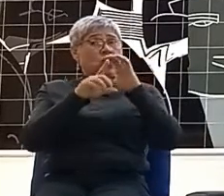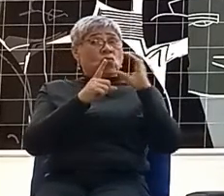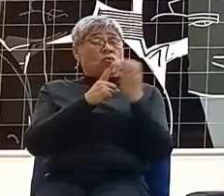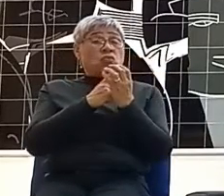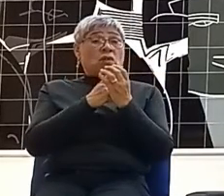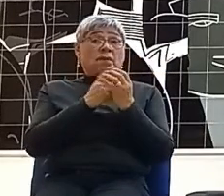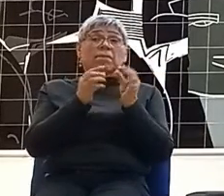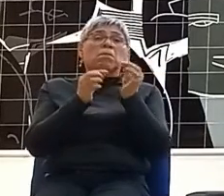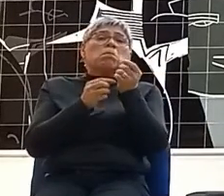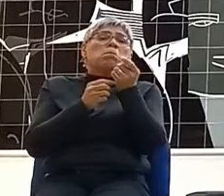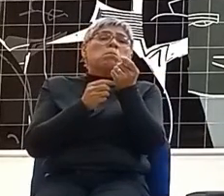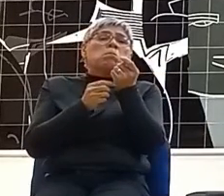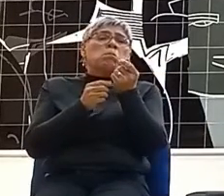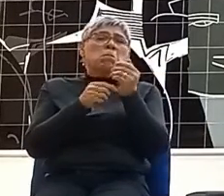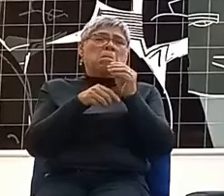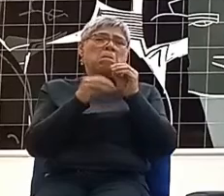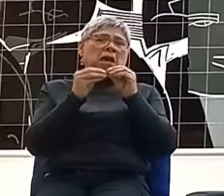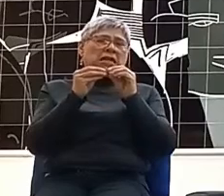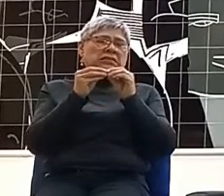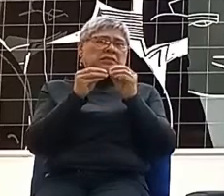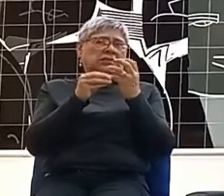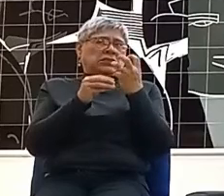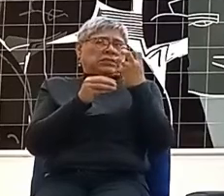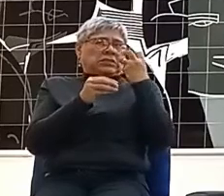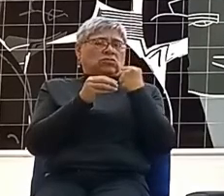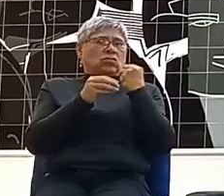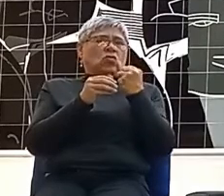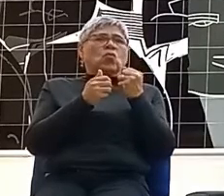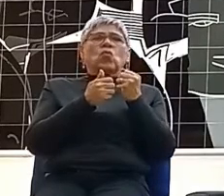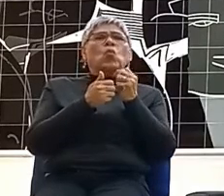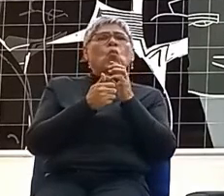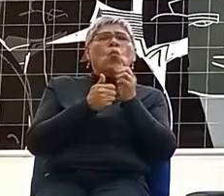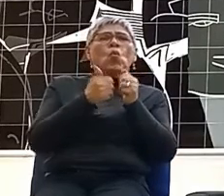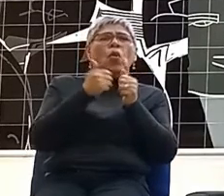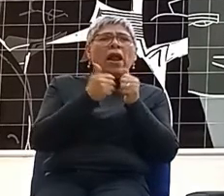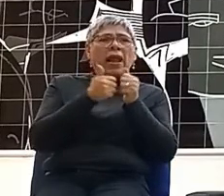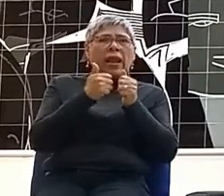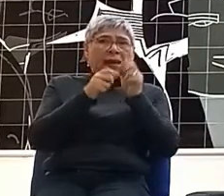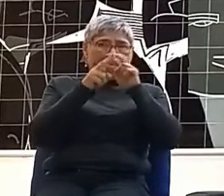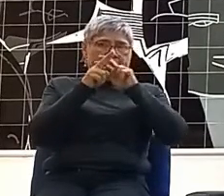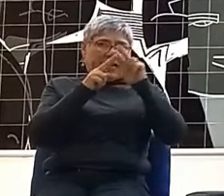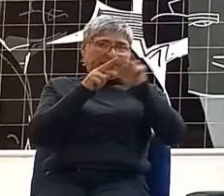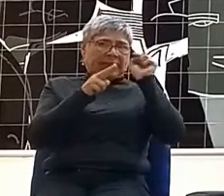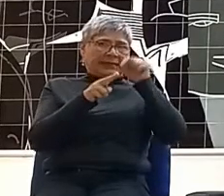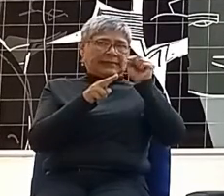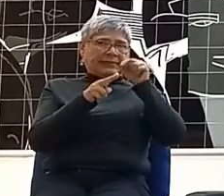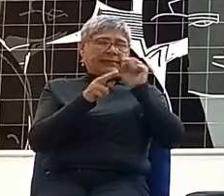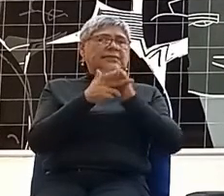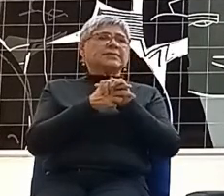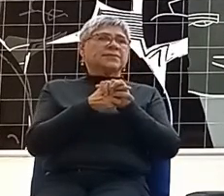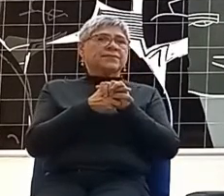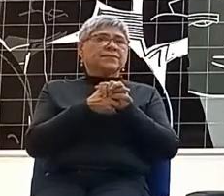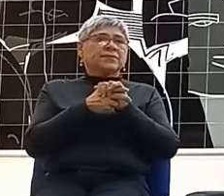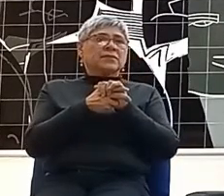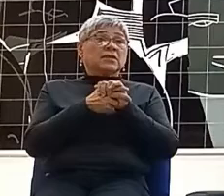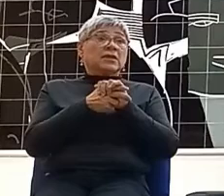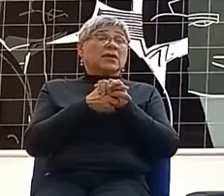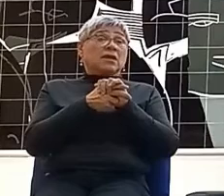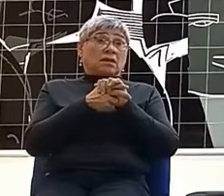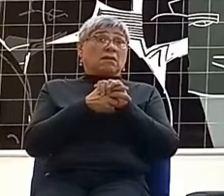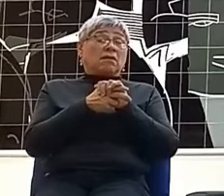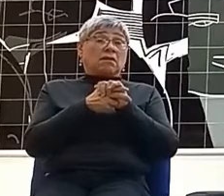más antigua que la nuestra, y era la ciudad de Manizales. Después va a